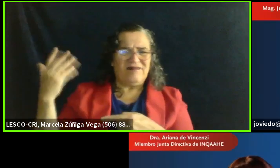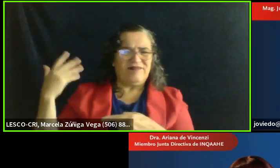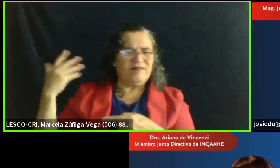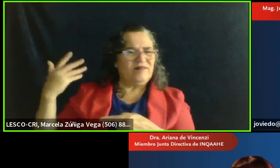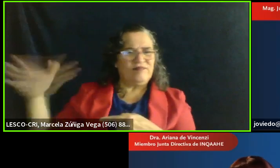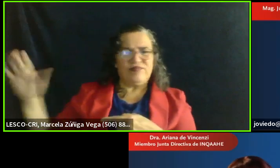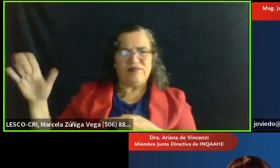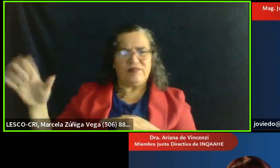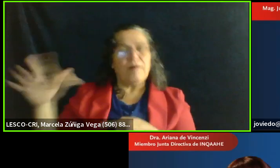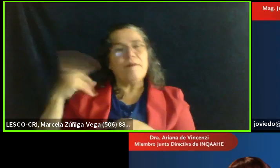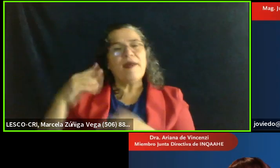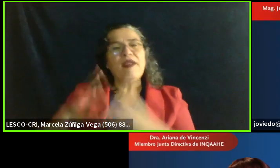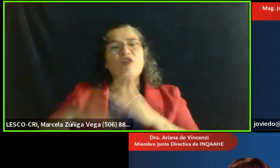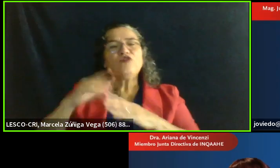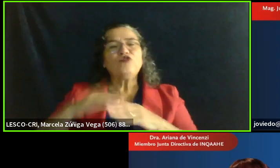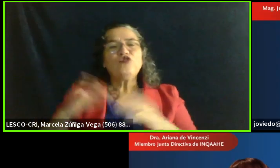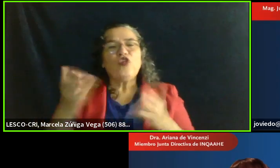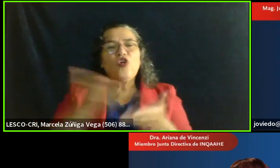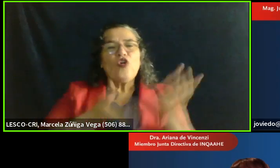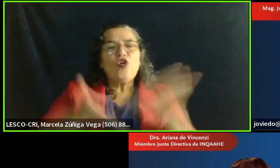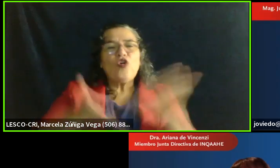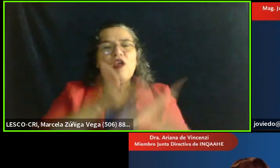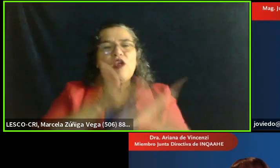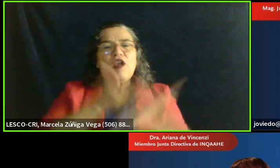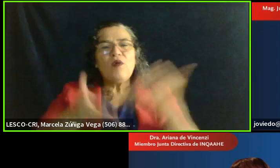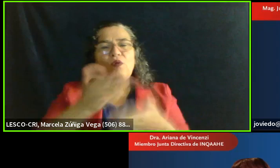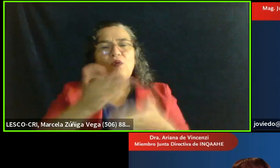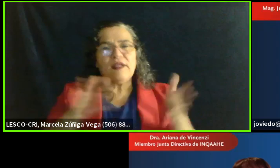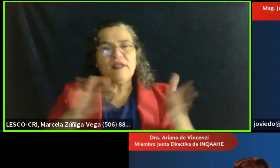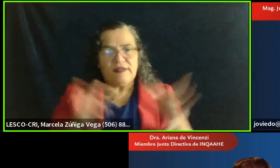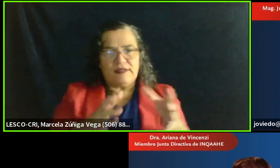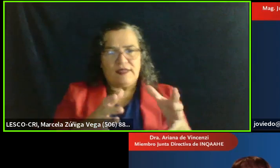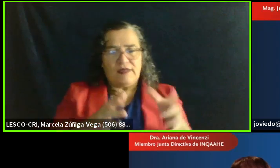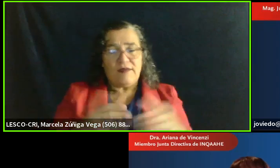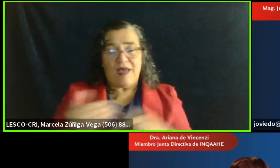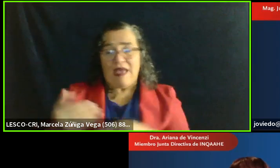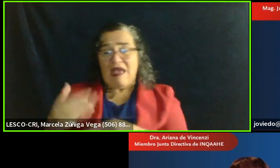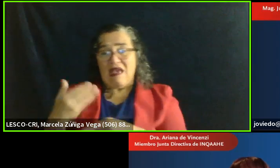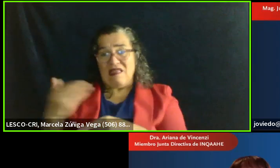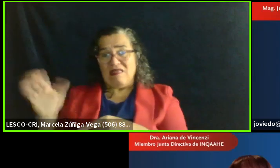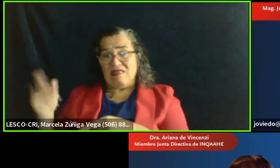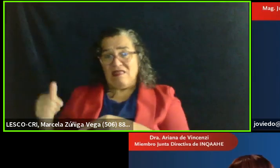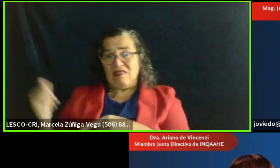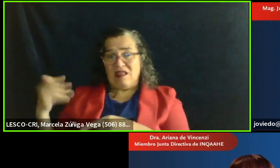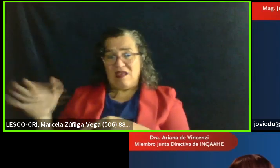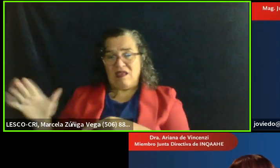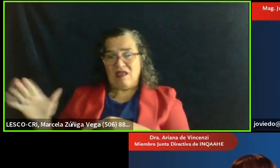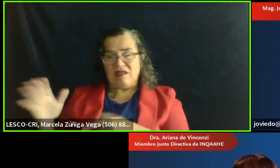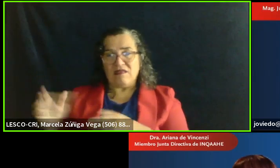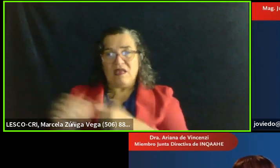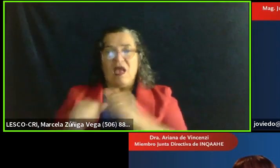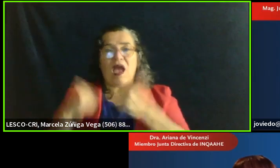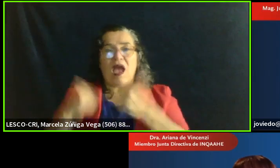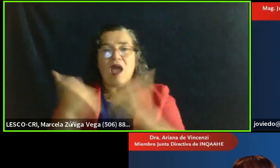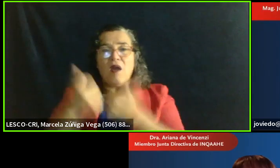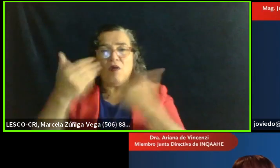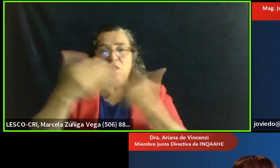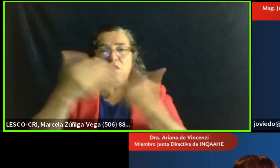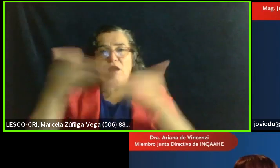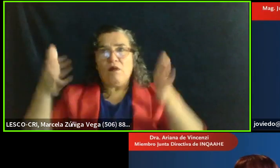colaborativa. Deja atrás el modelo de enseñanza en el aula cerrada por cuatro paredes